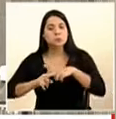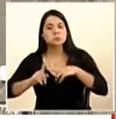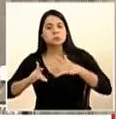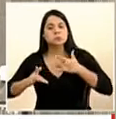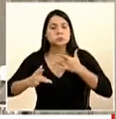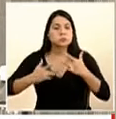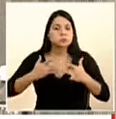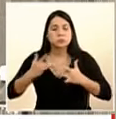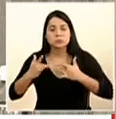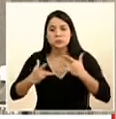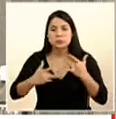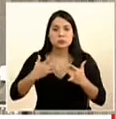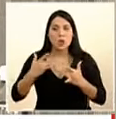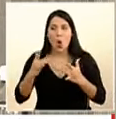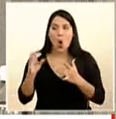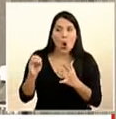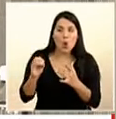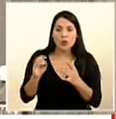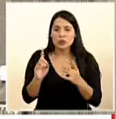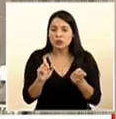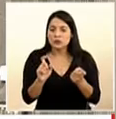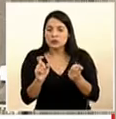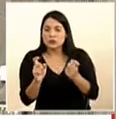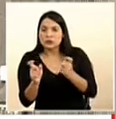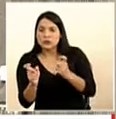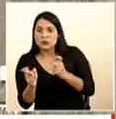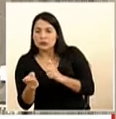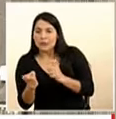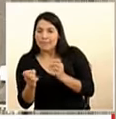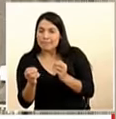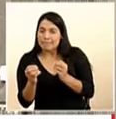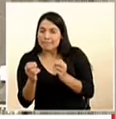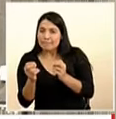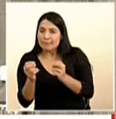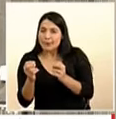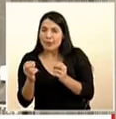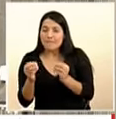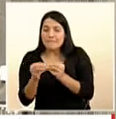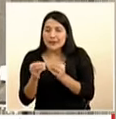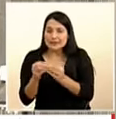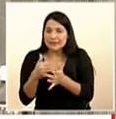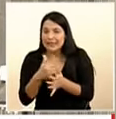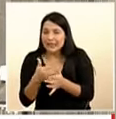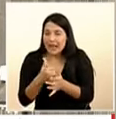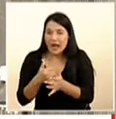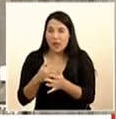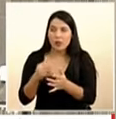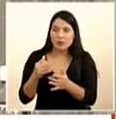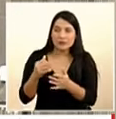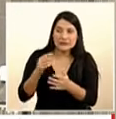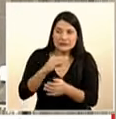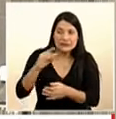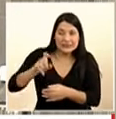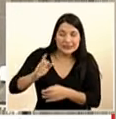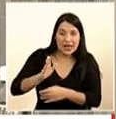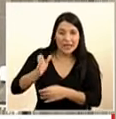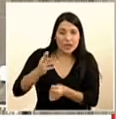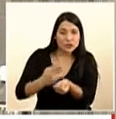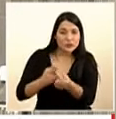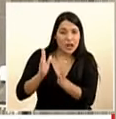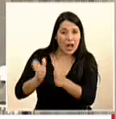una situación más compleja que terminaría en un hospital así que hay un abordaje